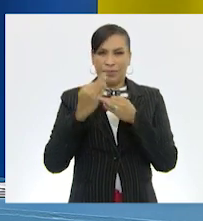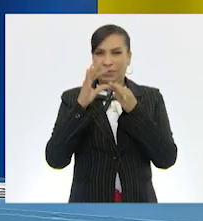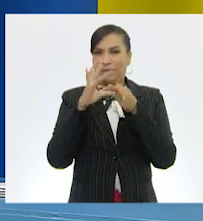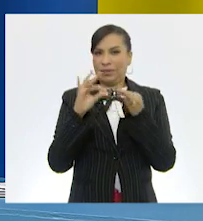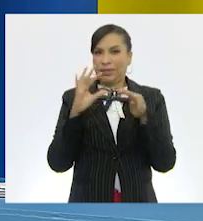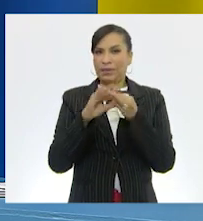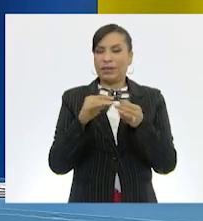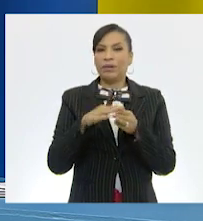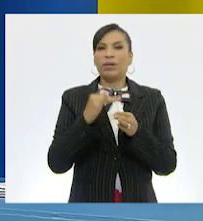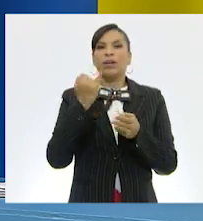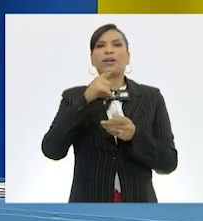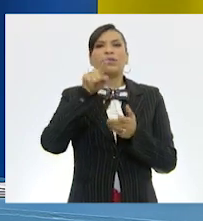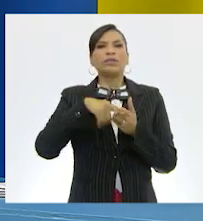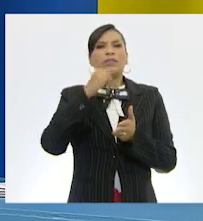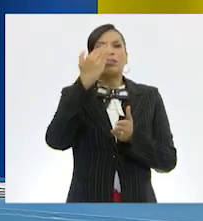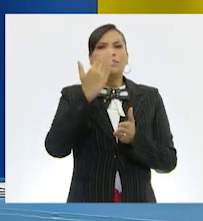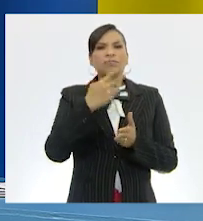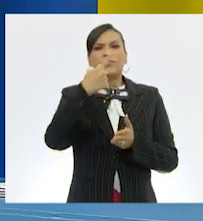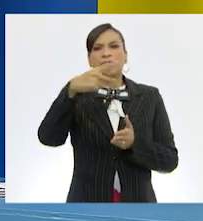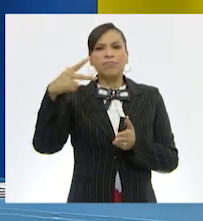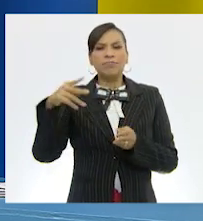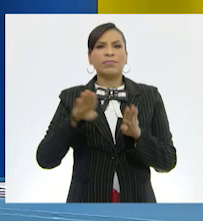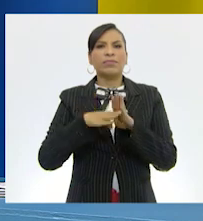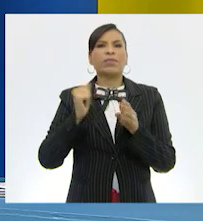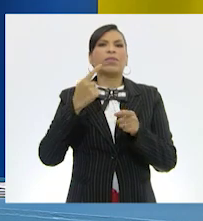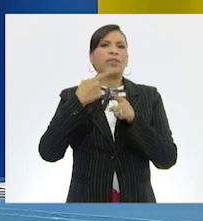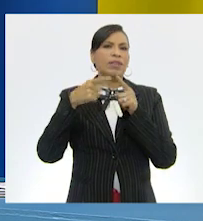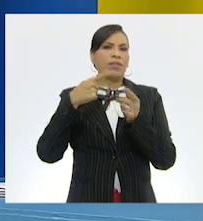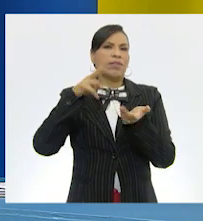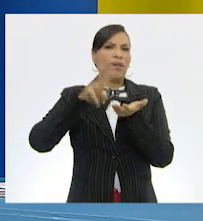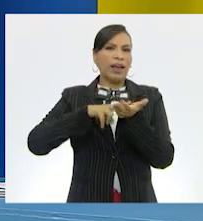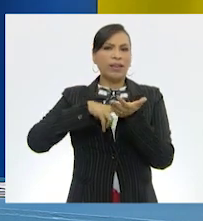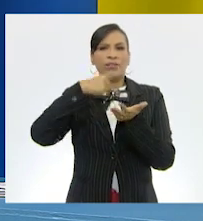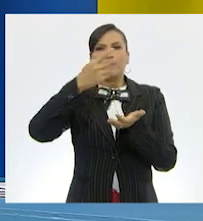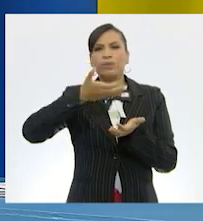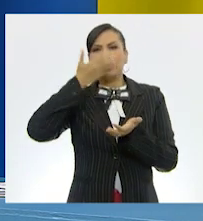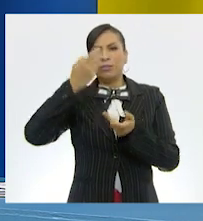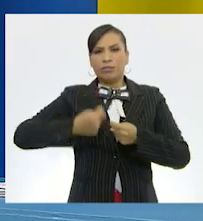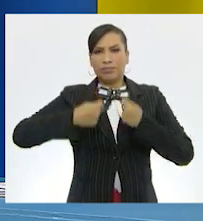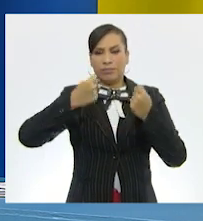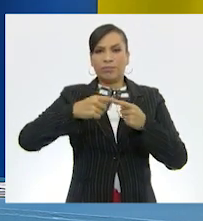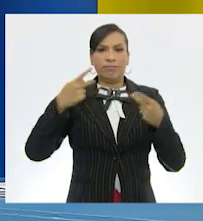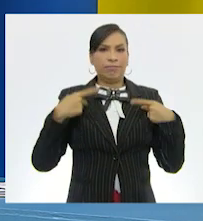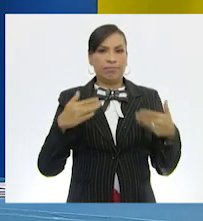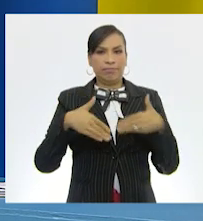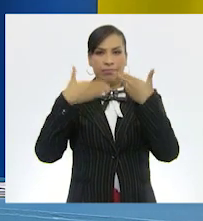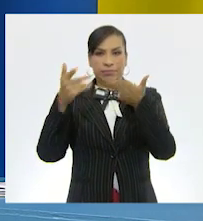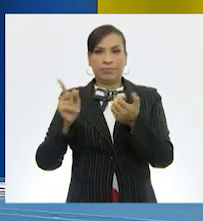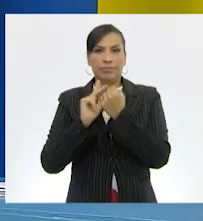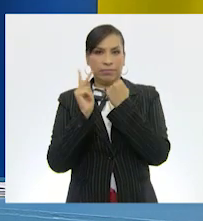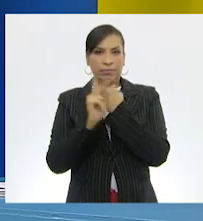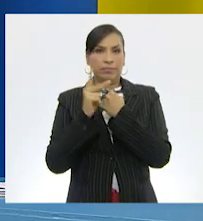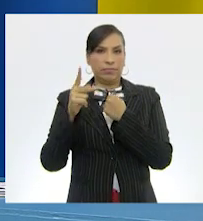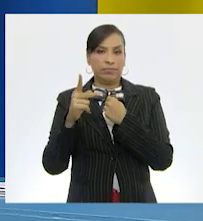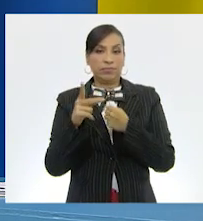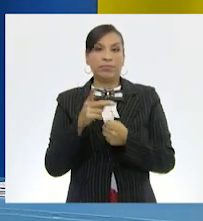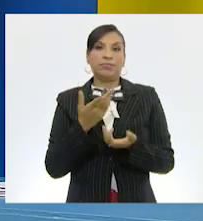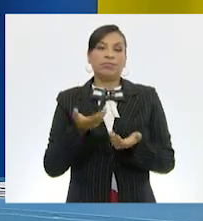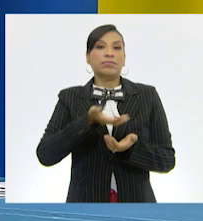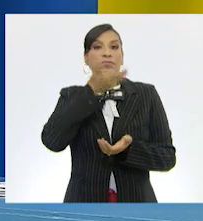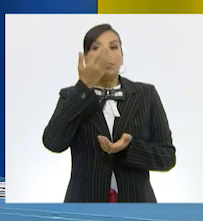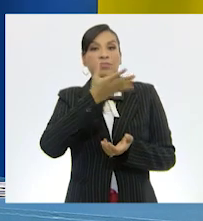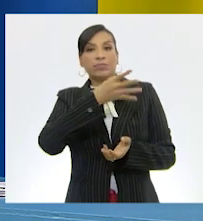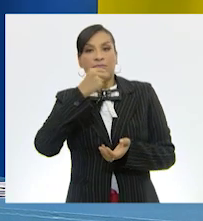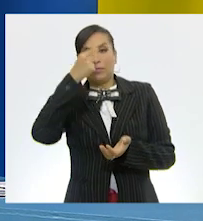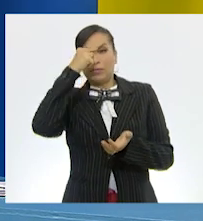mencionado, la identidad, esas prácticas, esos valores y esas tradiciones que esta gente cuando llega al país receptor las tiene tan